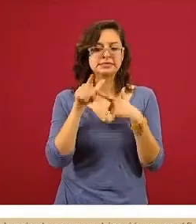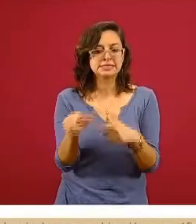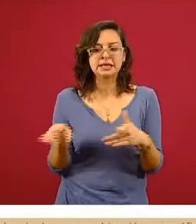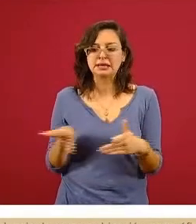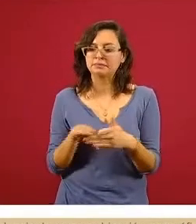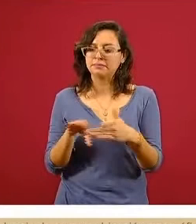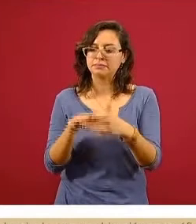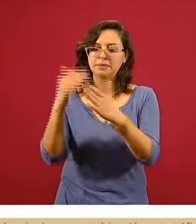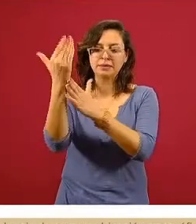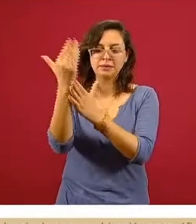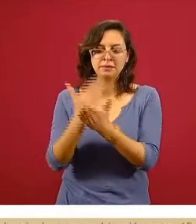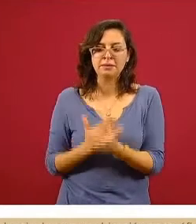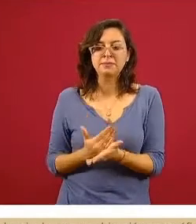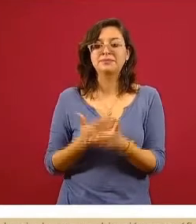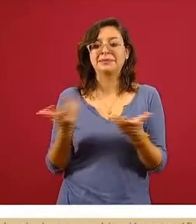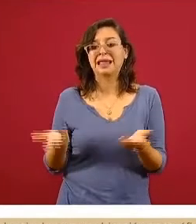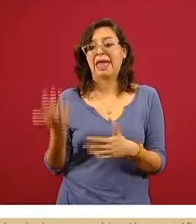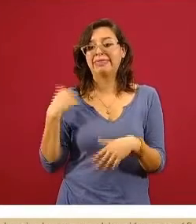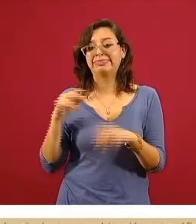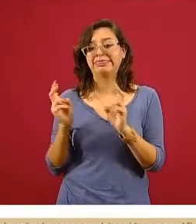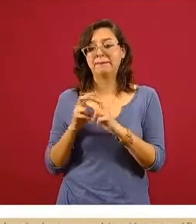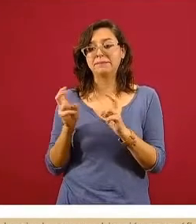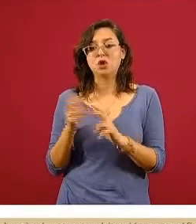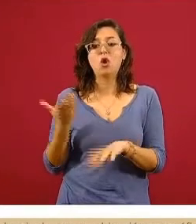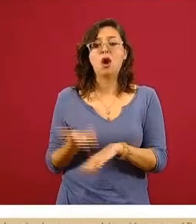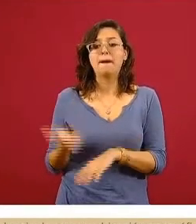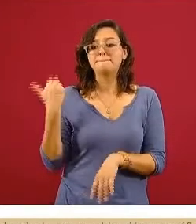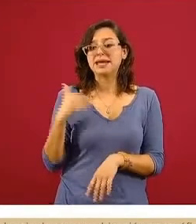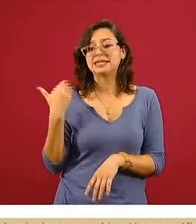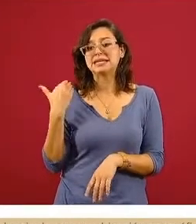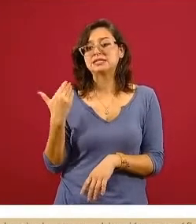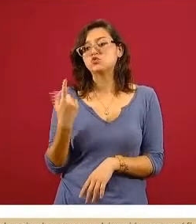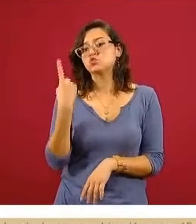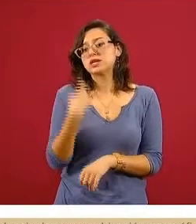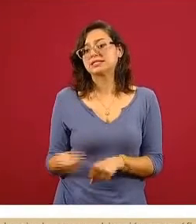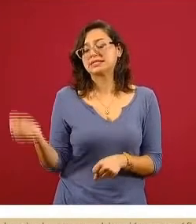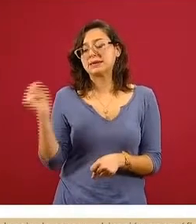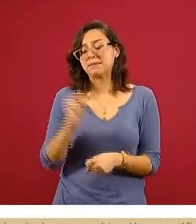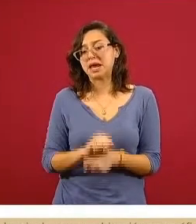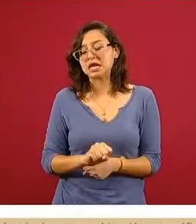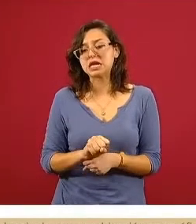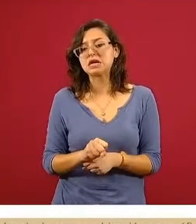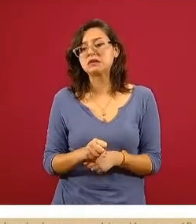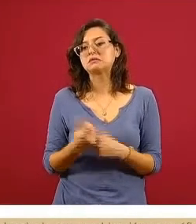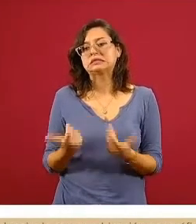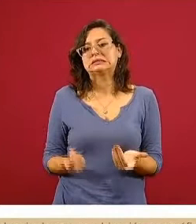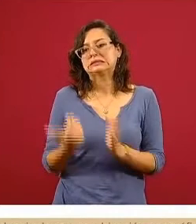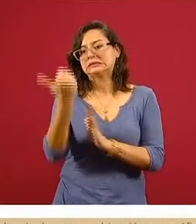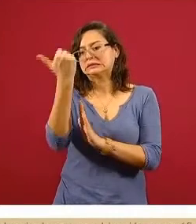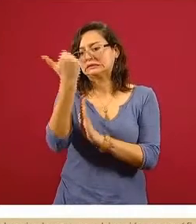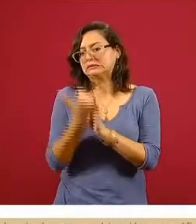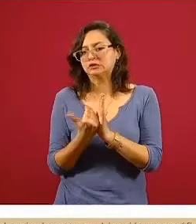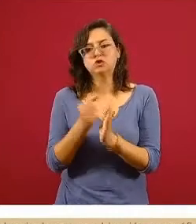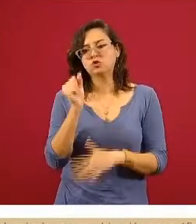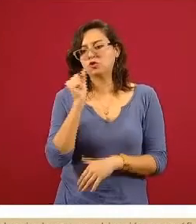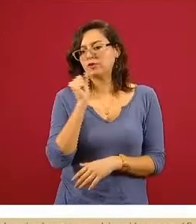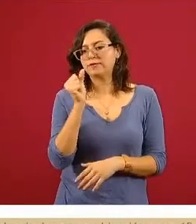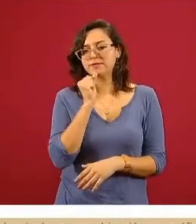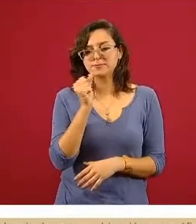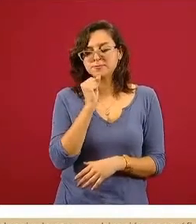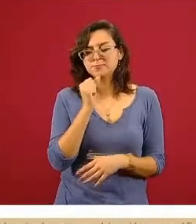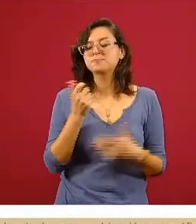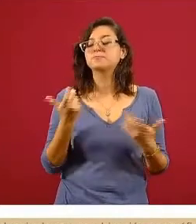es bueno. Tampico apenas con 1 semana y con un descenso no tan verticalizado todavía, eso puede